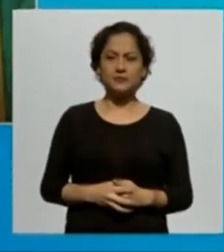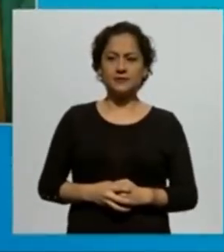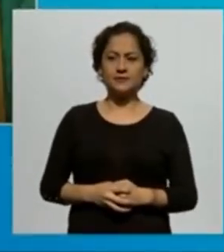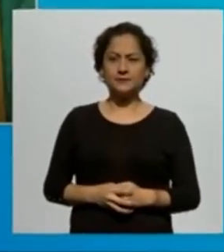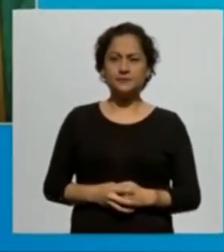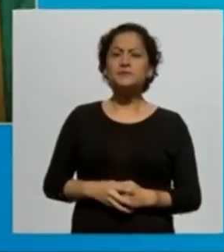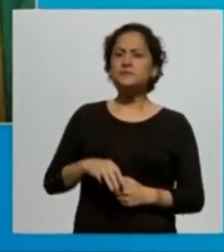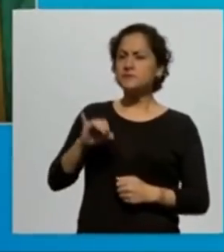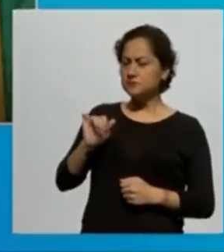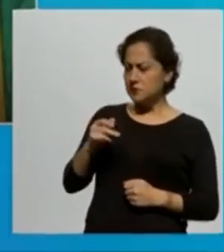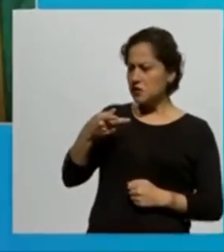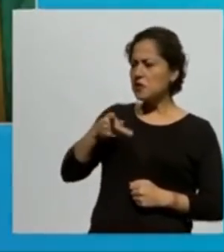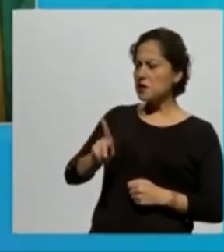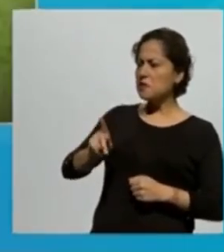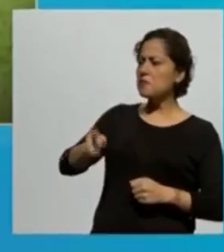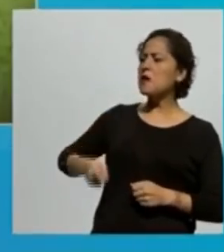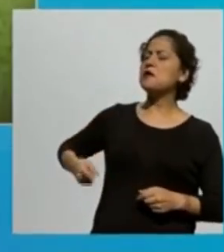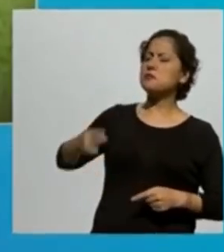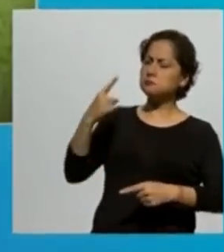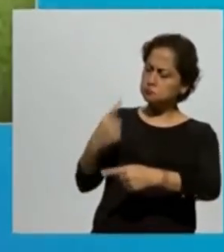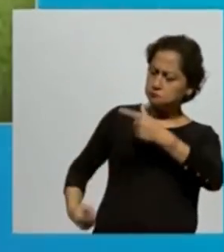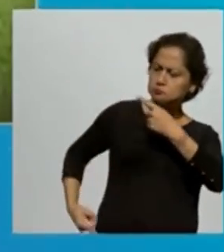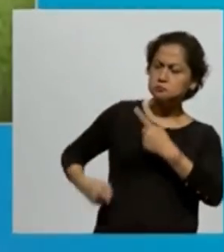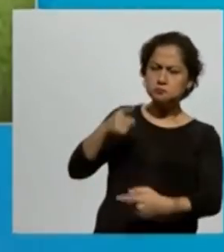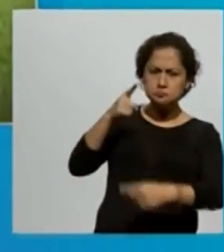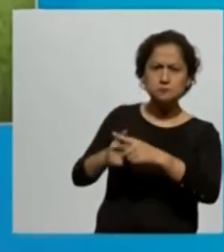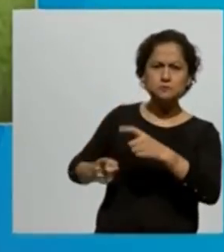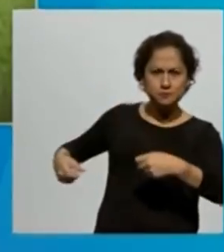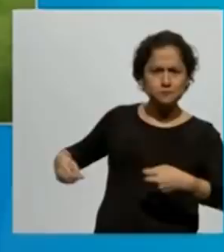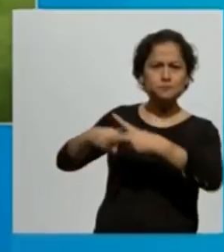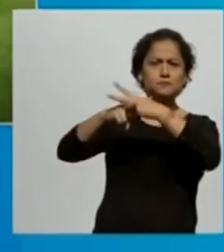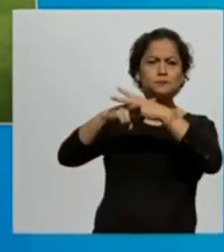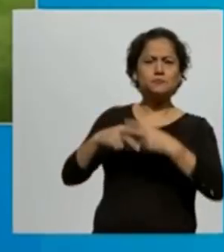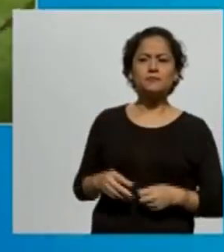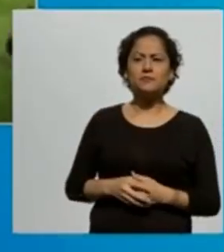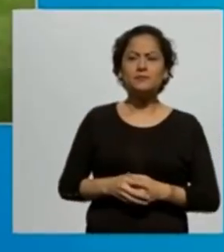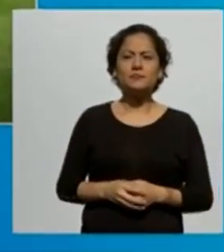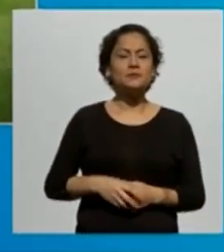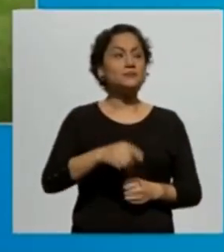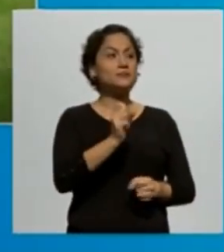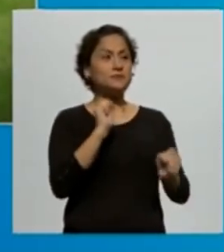tendrás que ver con mi espada! ¡Jamás me alcanzarás!